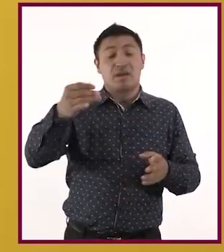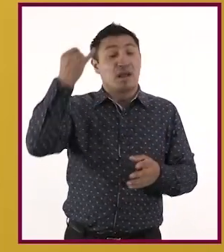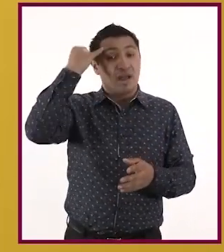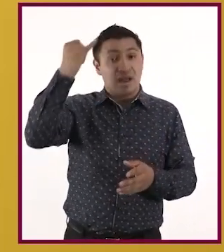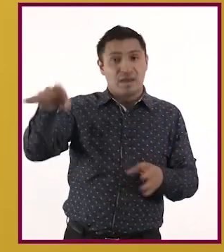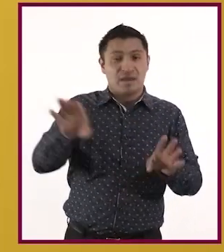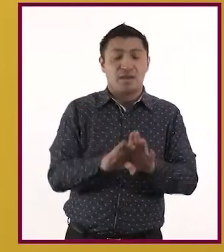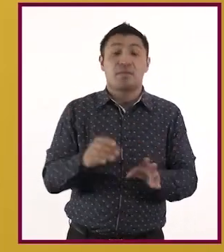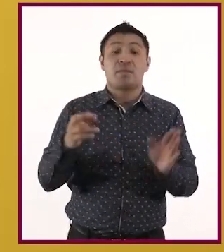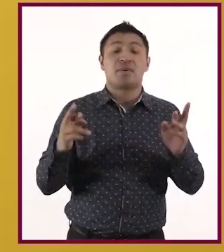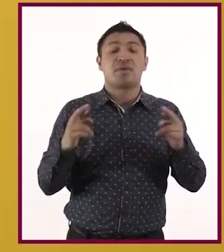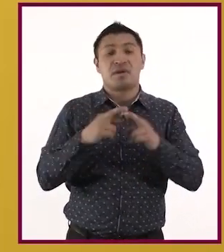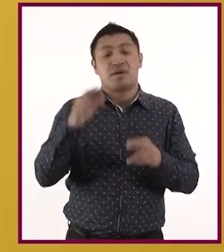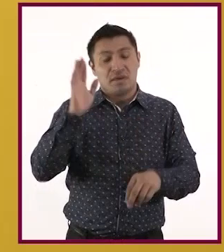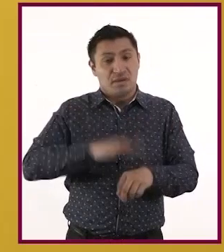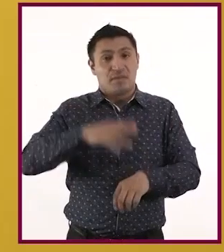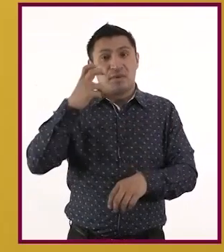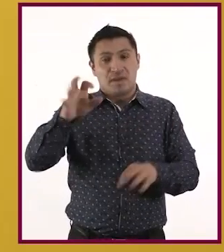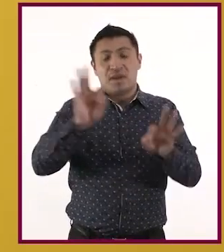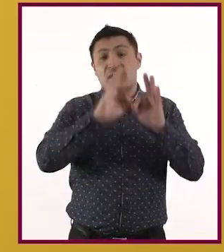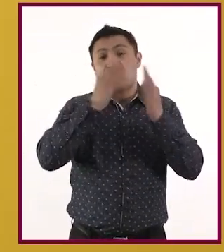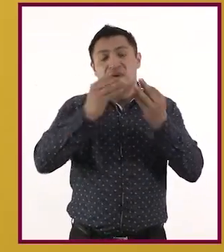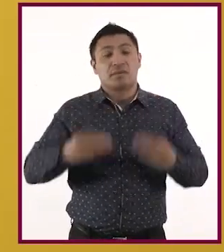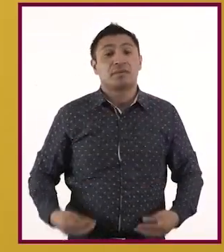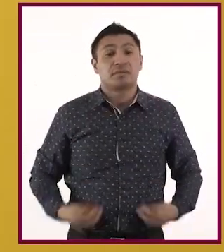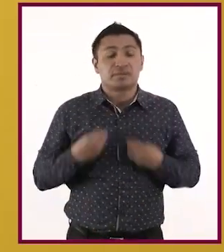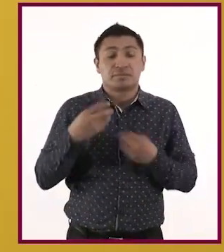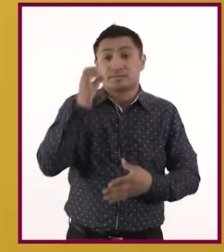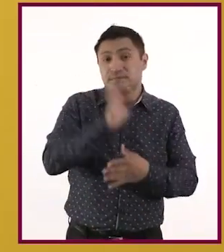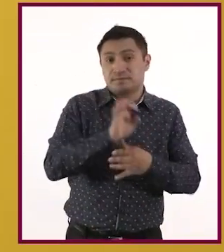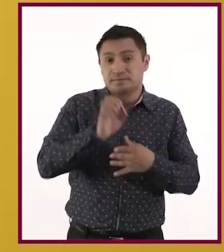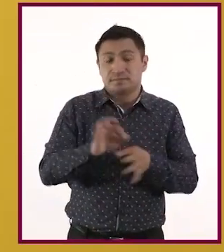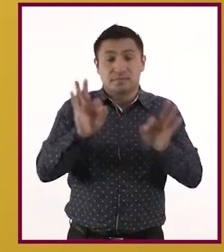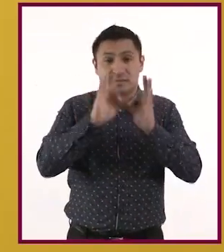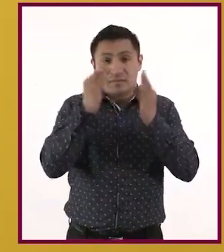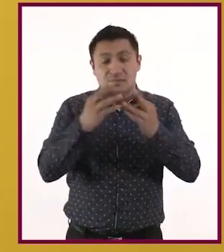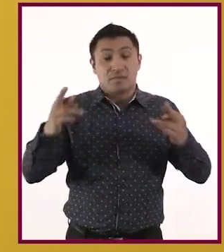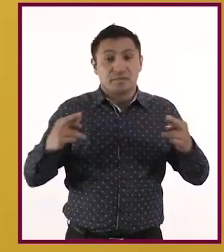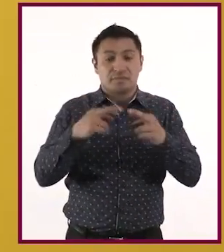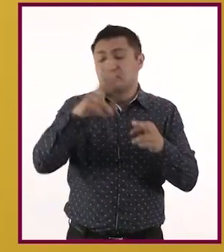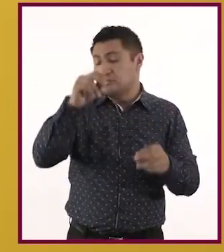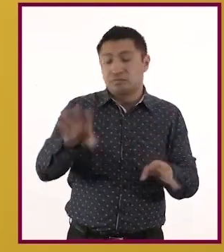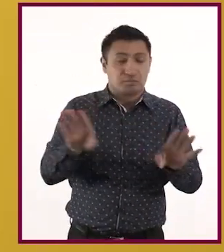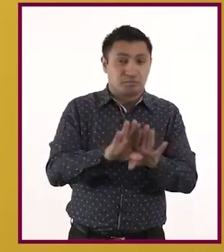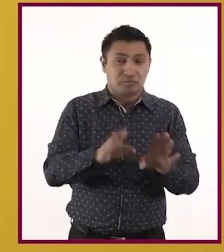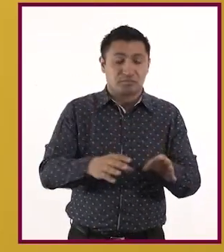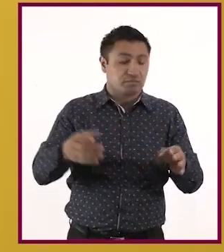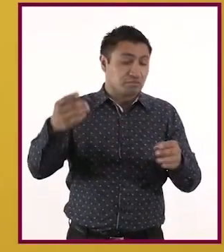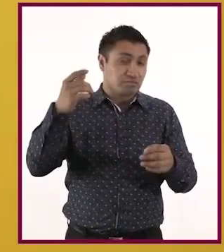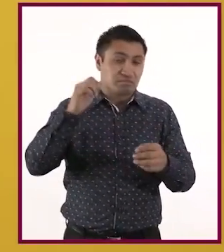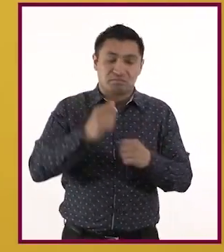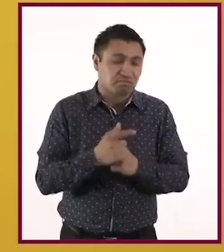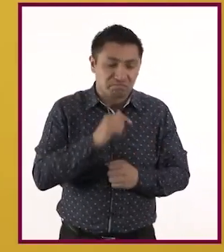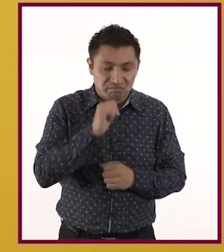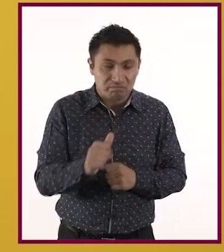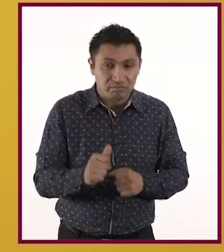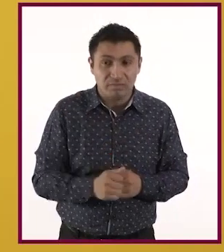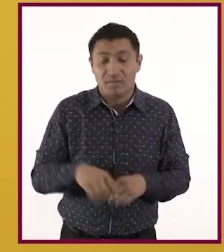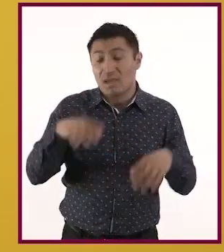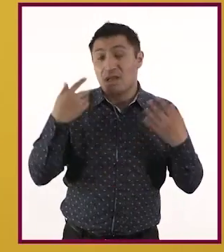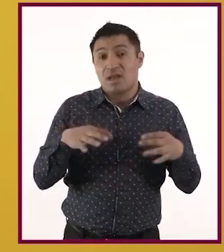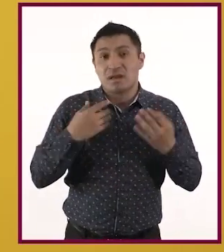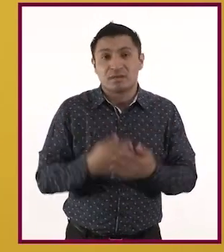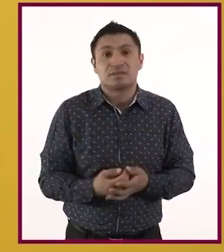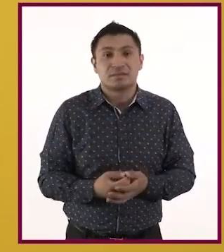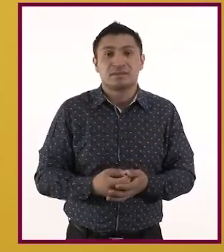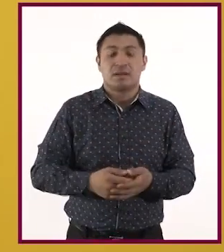más que una religión, su práctica es una forma de vida y por tanto como religión no se declaran partidarios. ¡Uf!